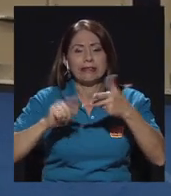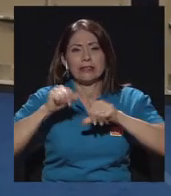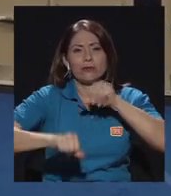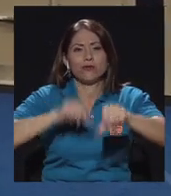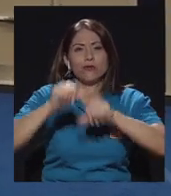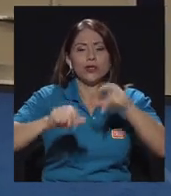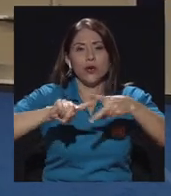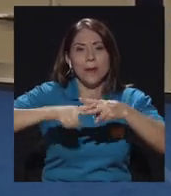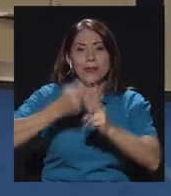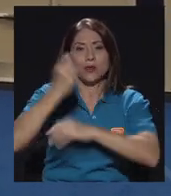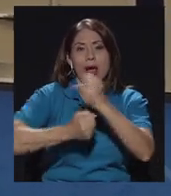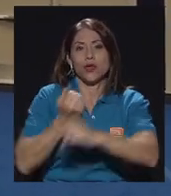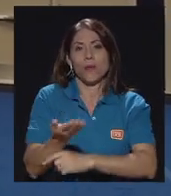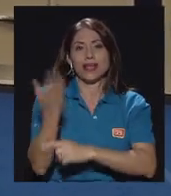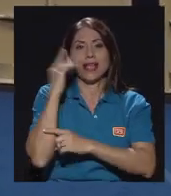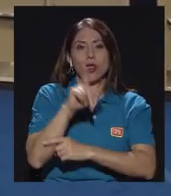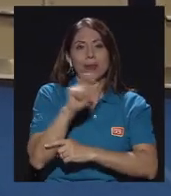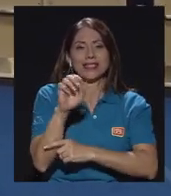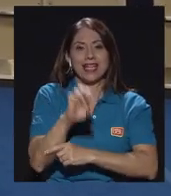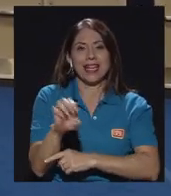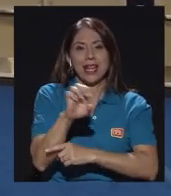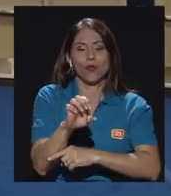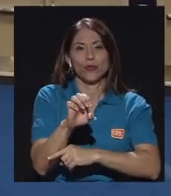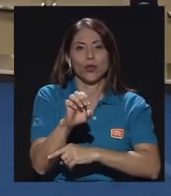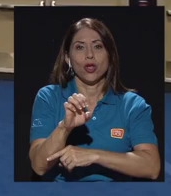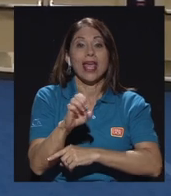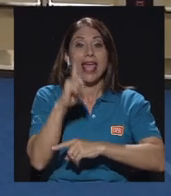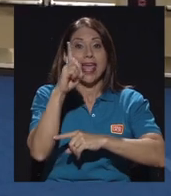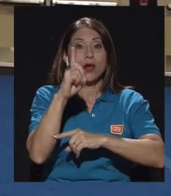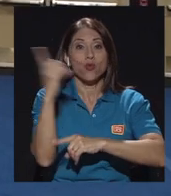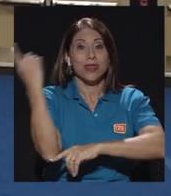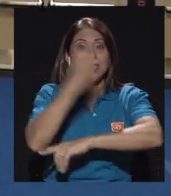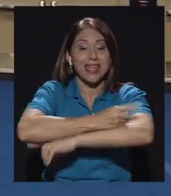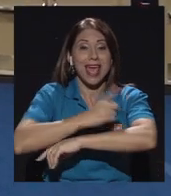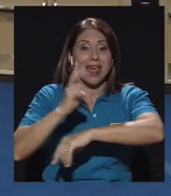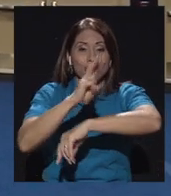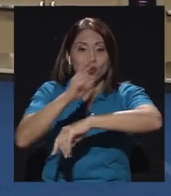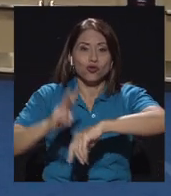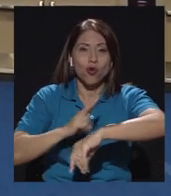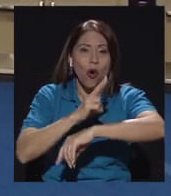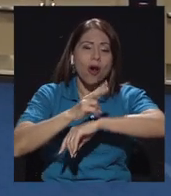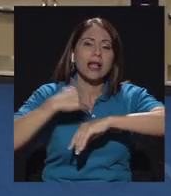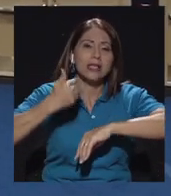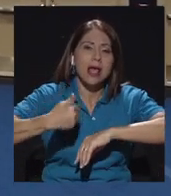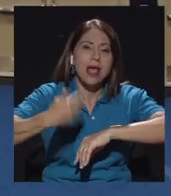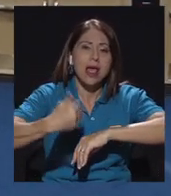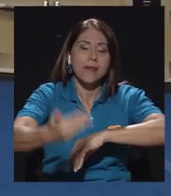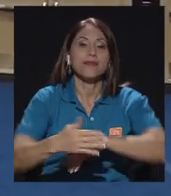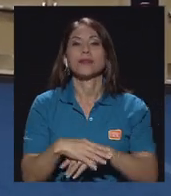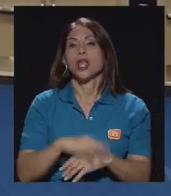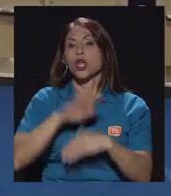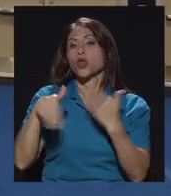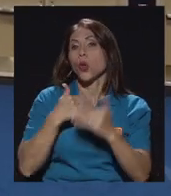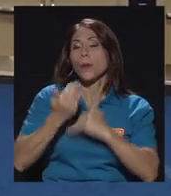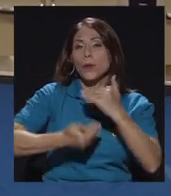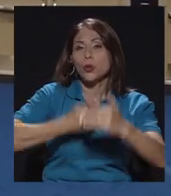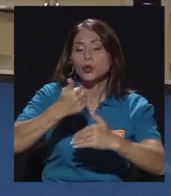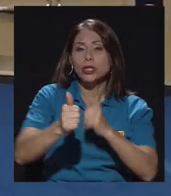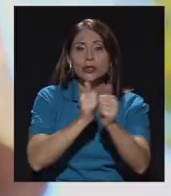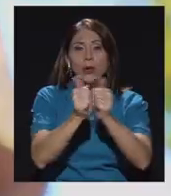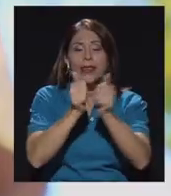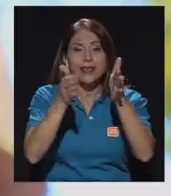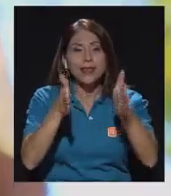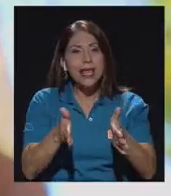del año pasado, con entrenamientos de 2 horas diarias. Bueno, todo el proceso que se lleva de los atletas, de los